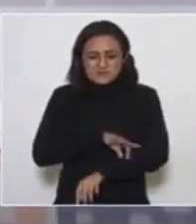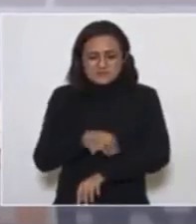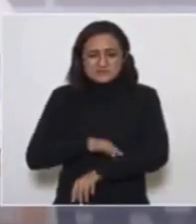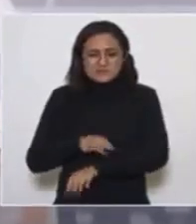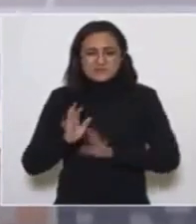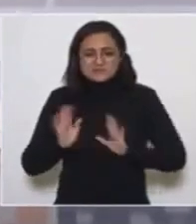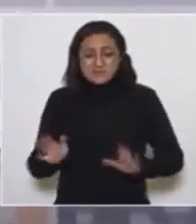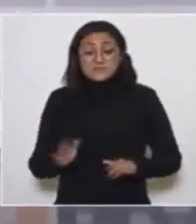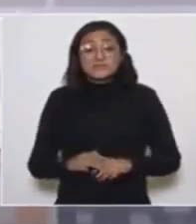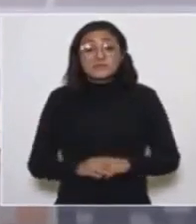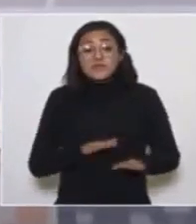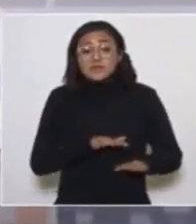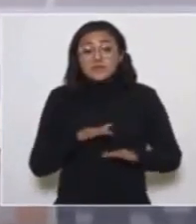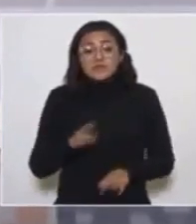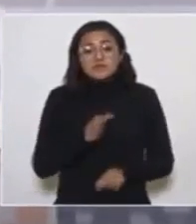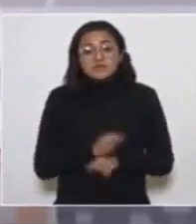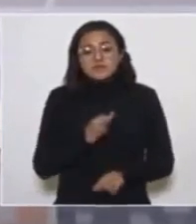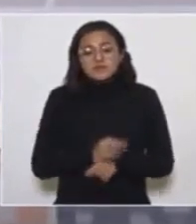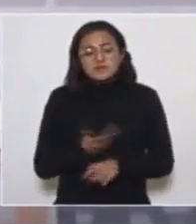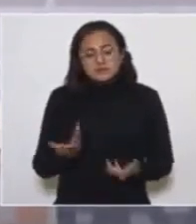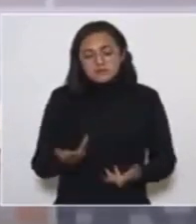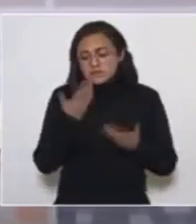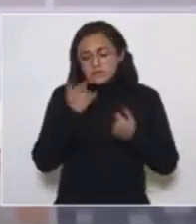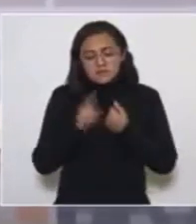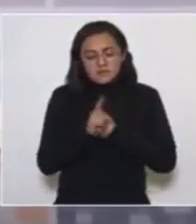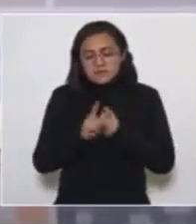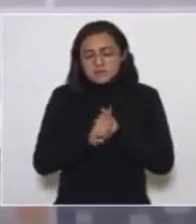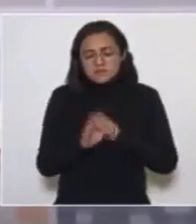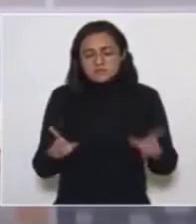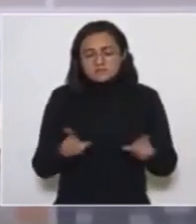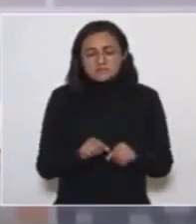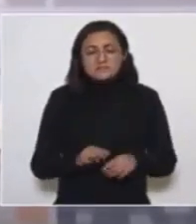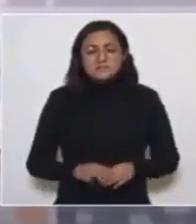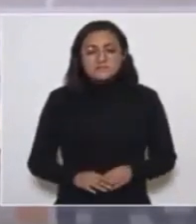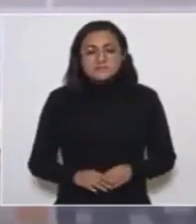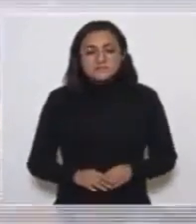máculo-papulosas, y afortunadamente sin complicaciones. ¿Es cuánto, Cirilo?